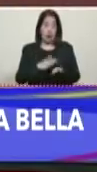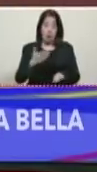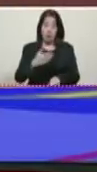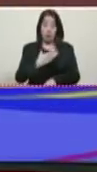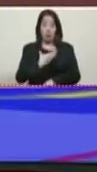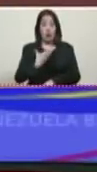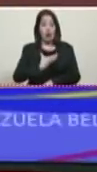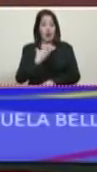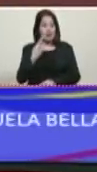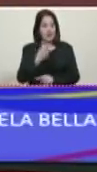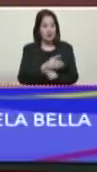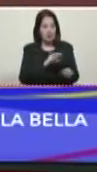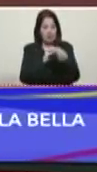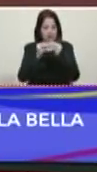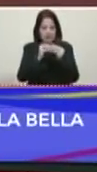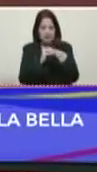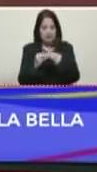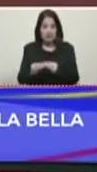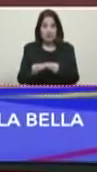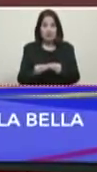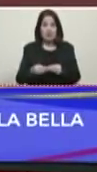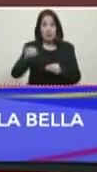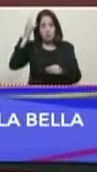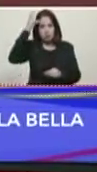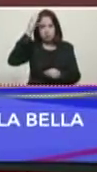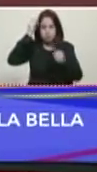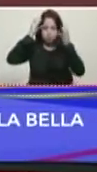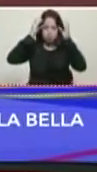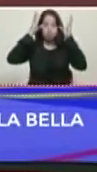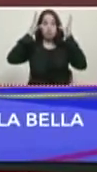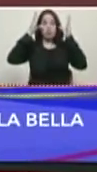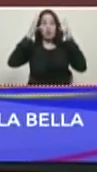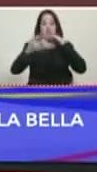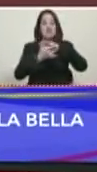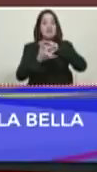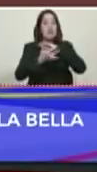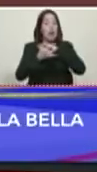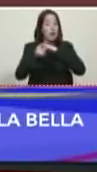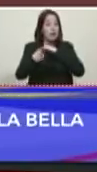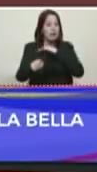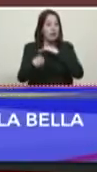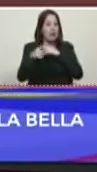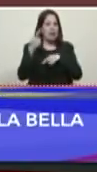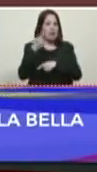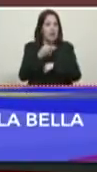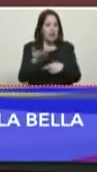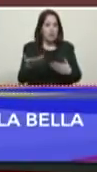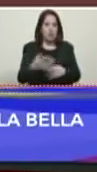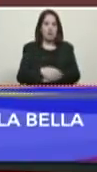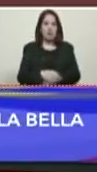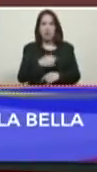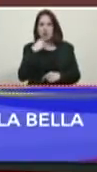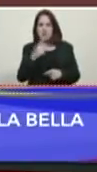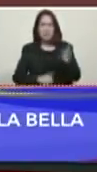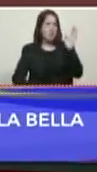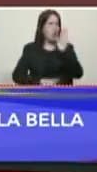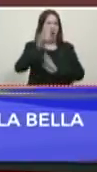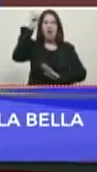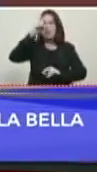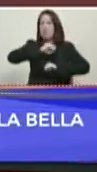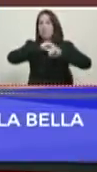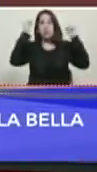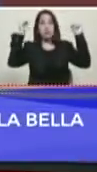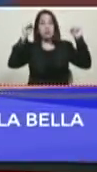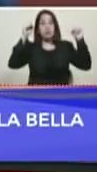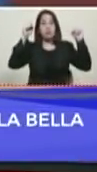eso y tiene que tener la capacidad técnica vale esto no es yo no estoy pidiendo que pongan un cohete en el lado oscuro